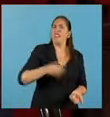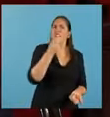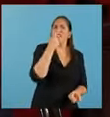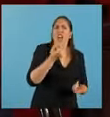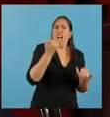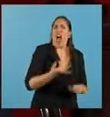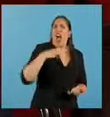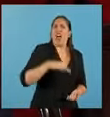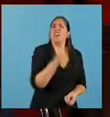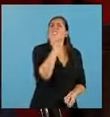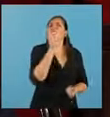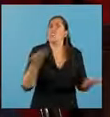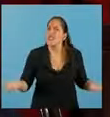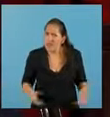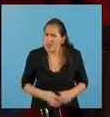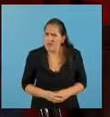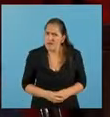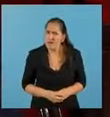prácticas.